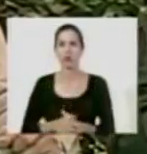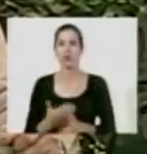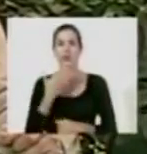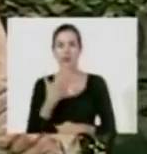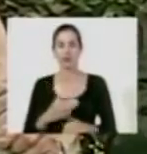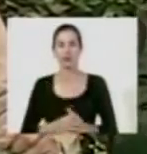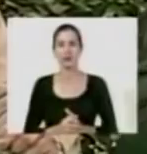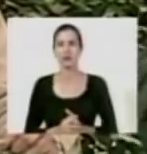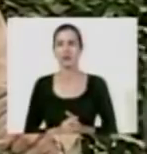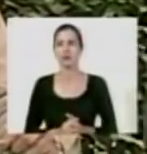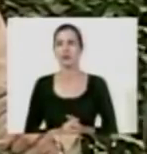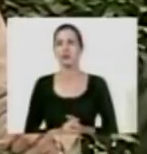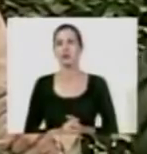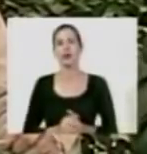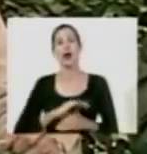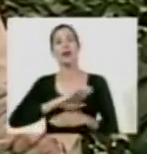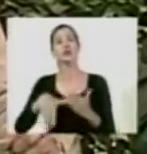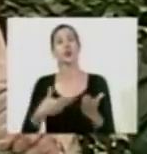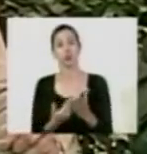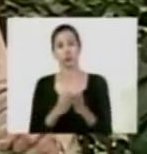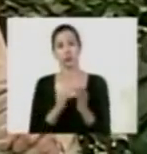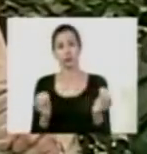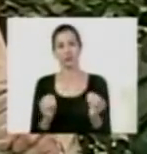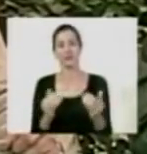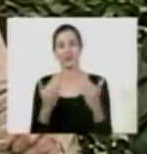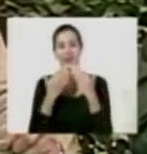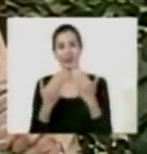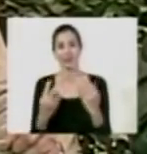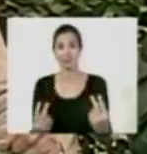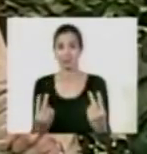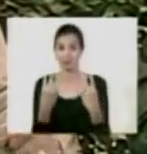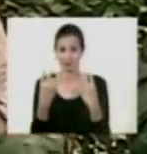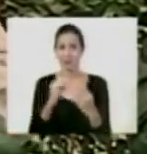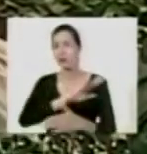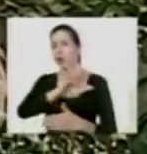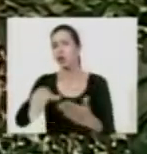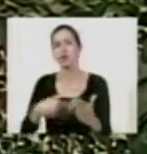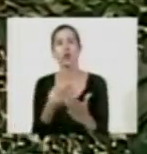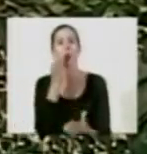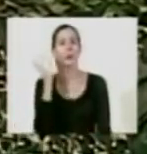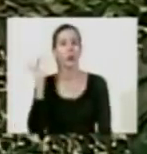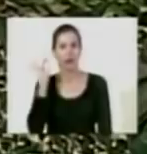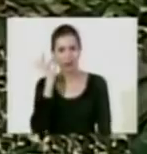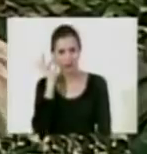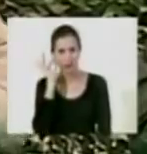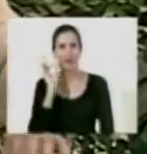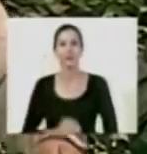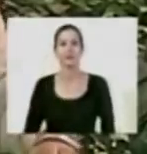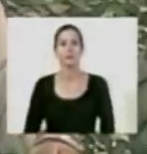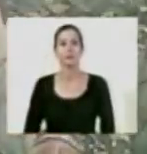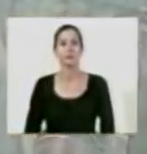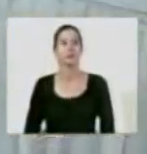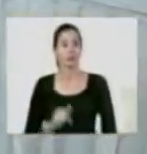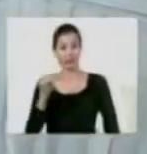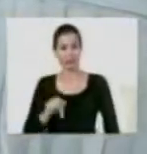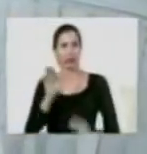él, le agradezco a todos, a todas. Hemos sido atendidos de manera